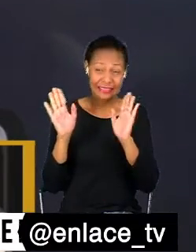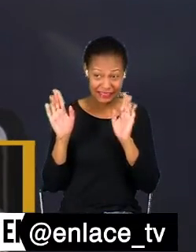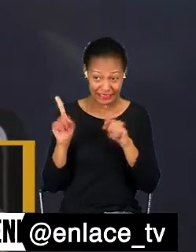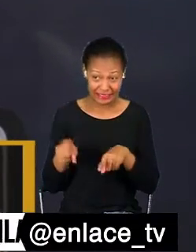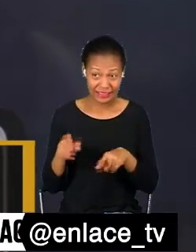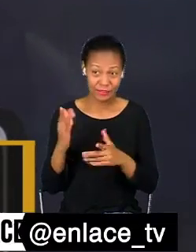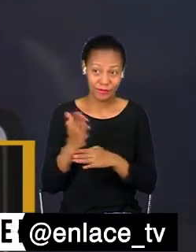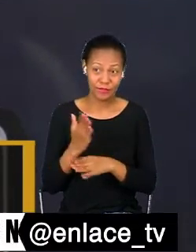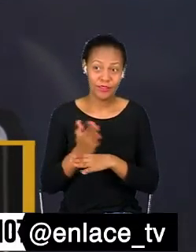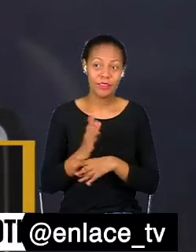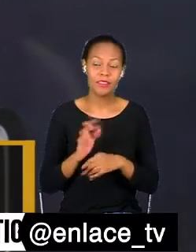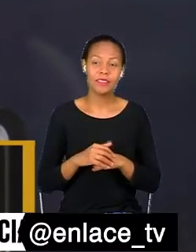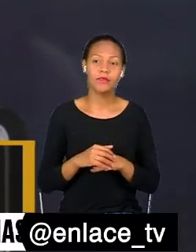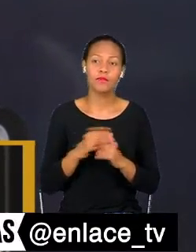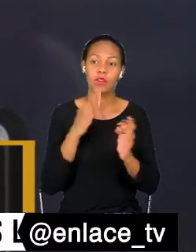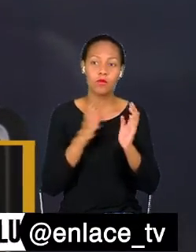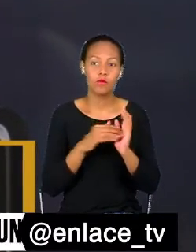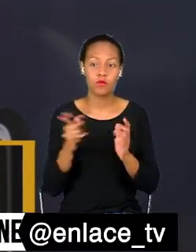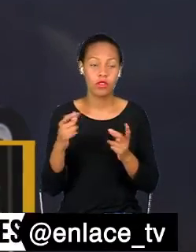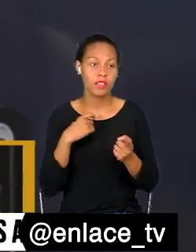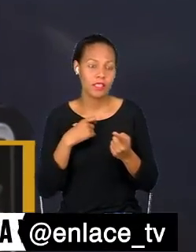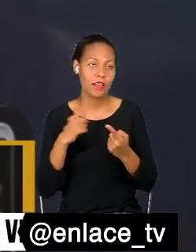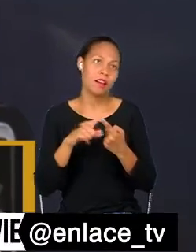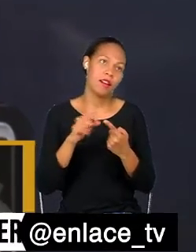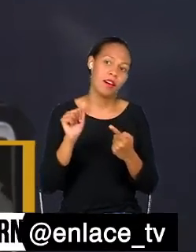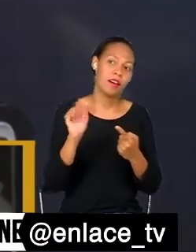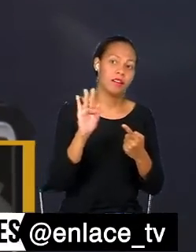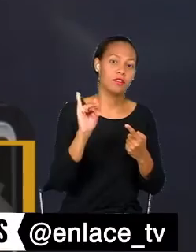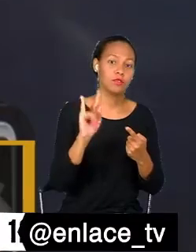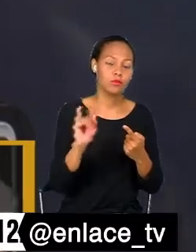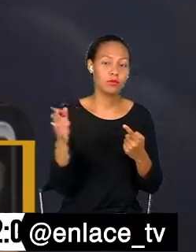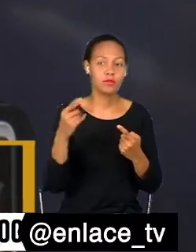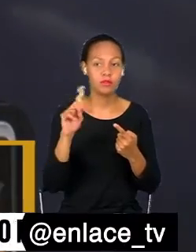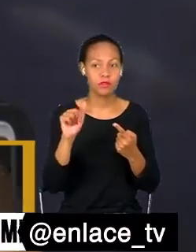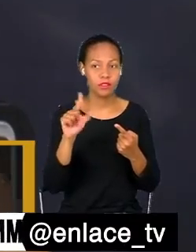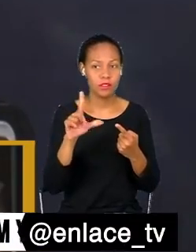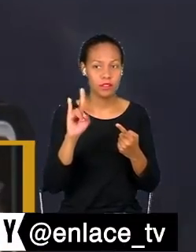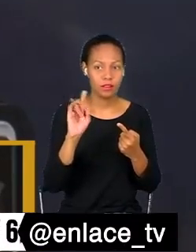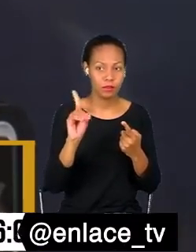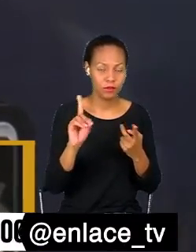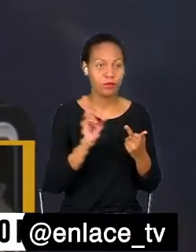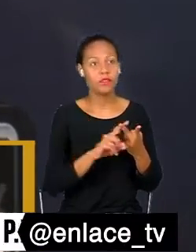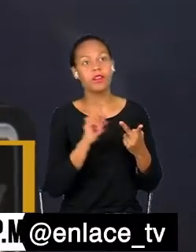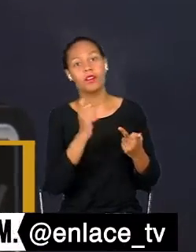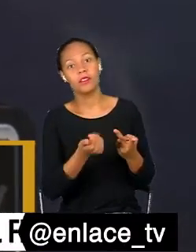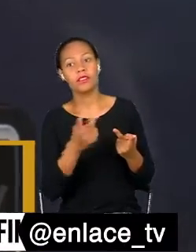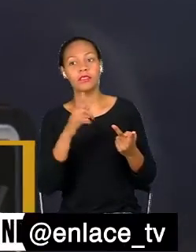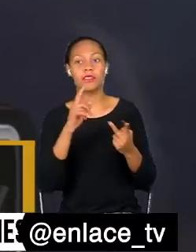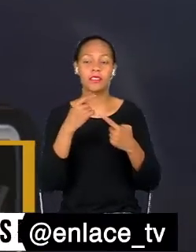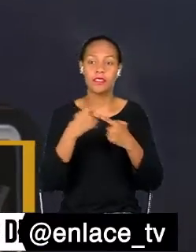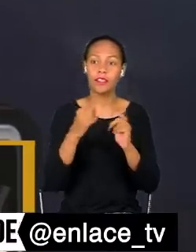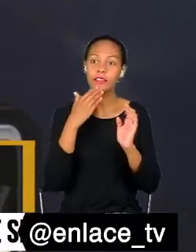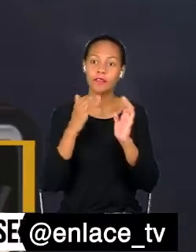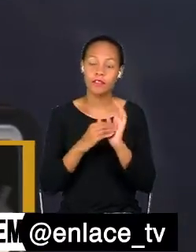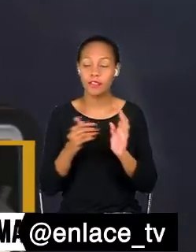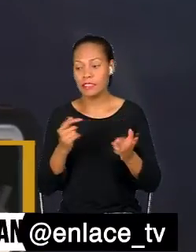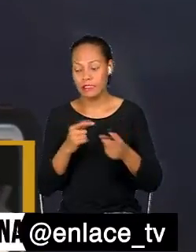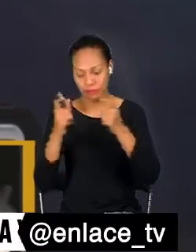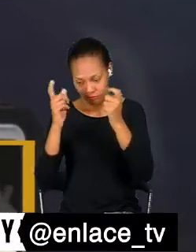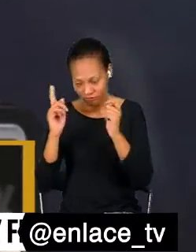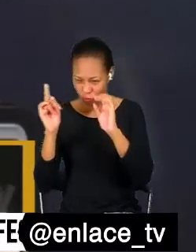dos programas, uno se llamaba A Tu Salud, el otro En Su Derecho, y era muy caótico conseguir el libreto, realizar